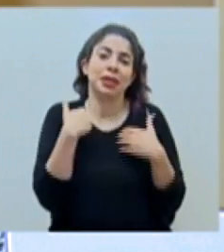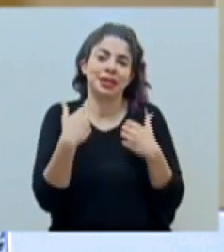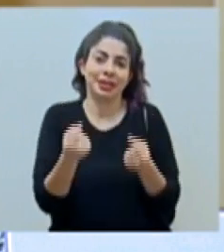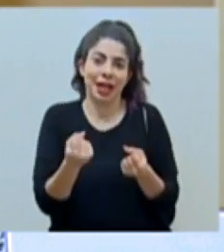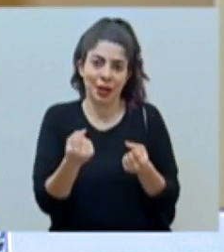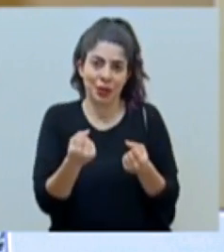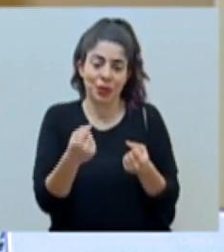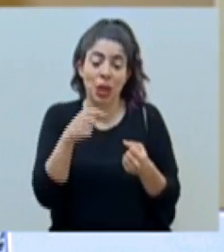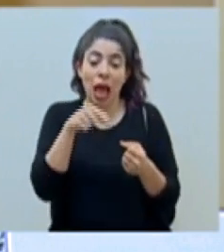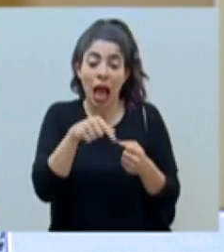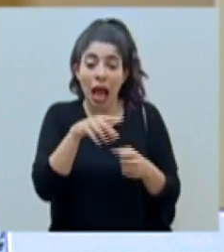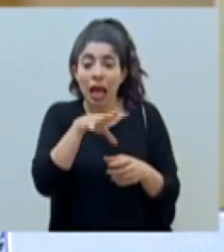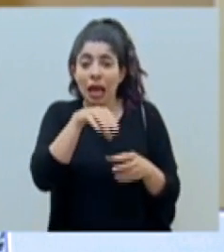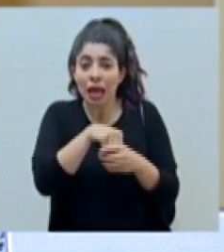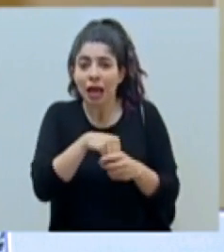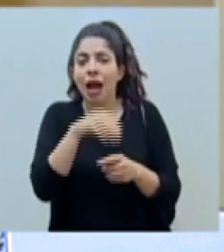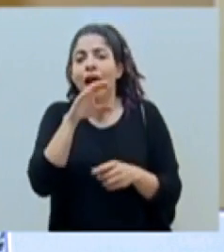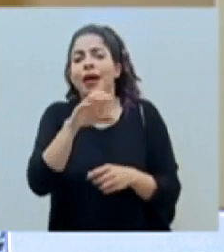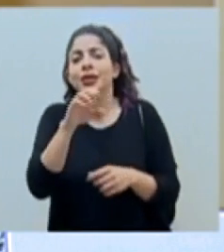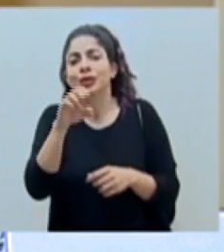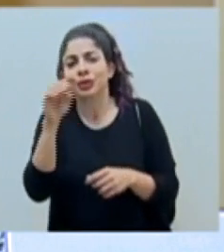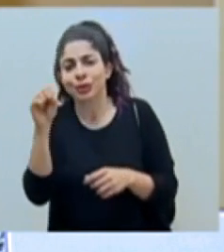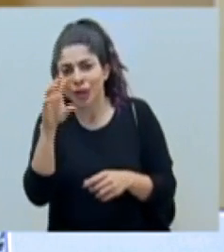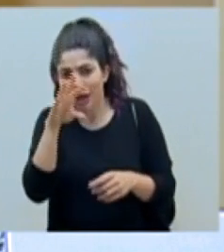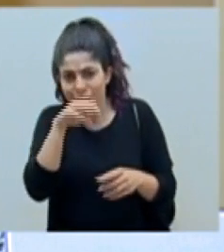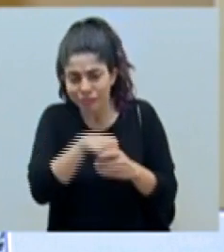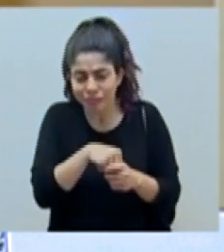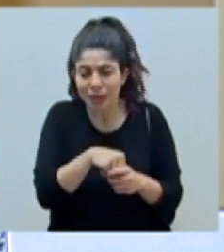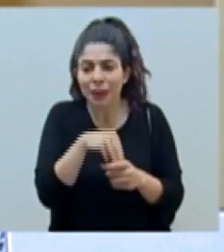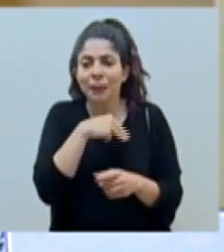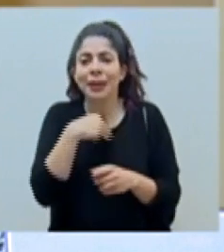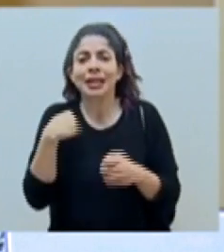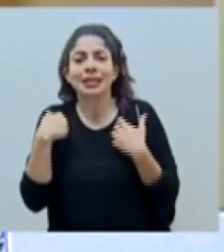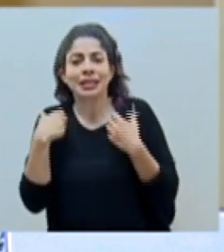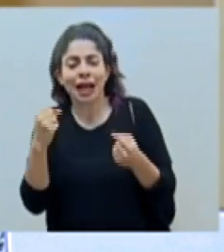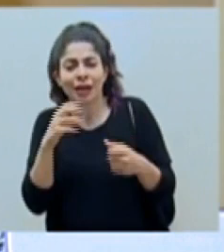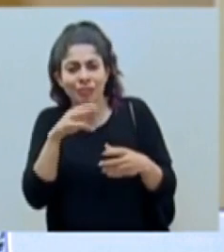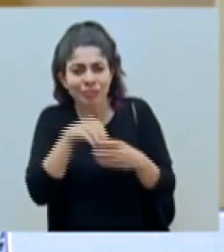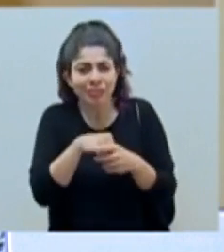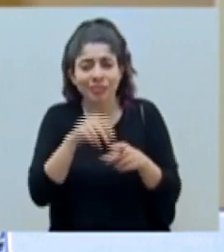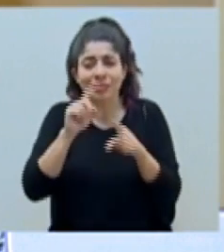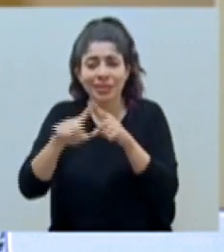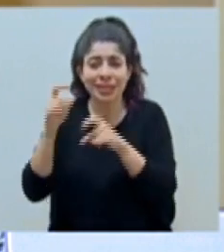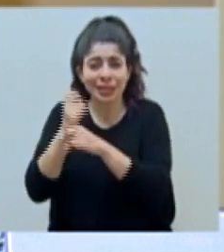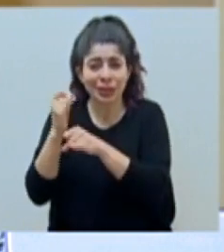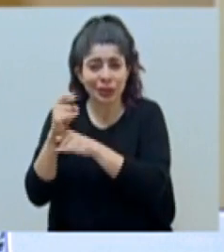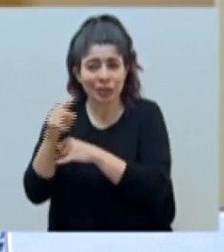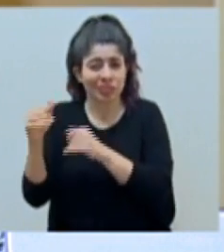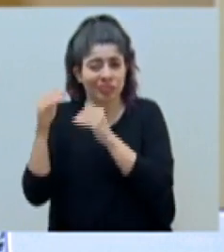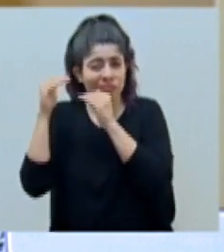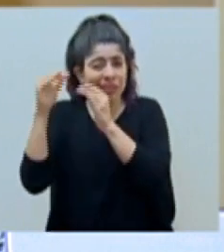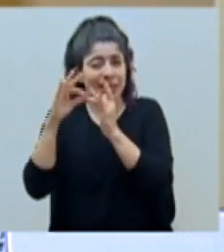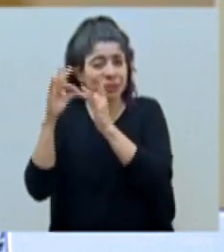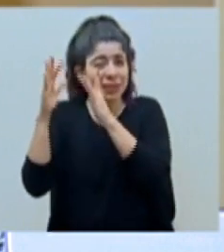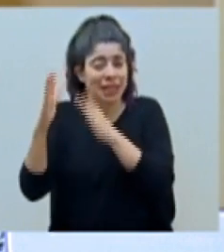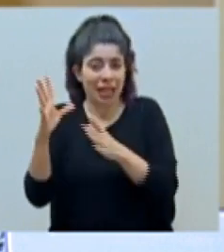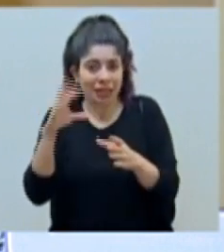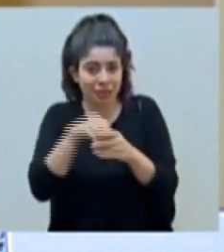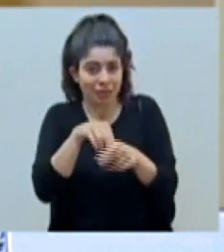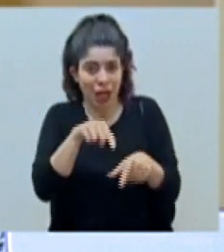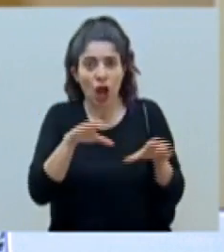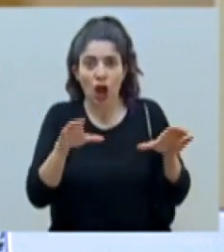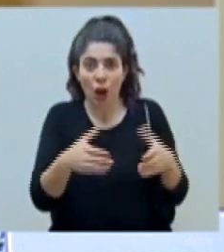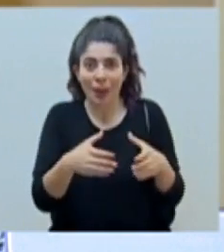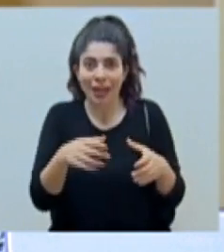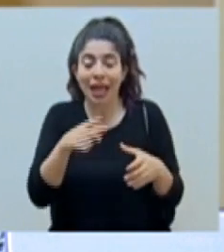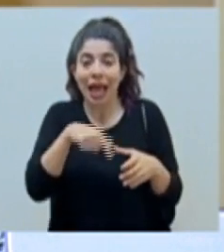Salud y en la cual se integran la Caja Costarricense de Seguro Social, el Ministerio de Salud y otras instancias altamente especializadas, son los